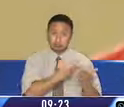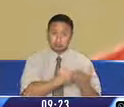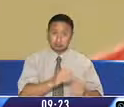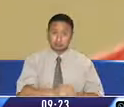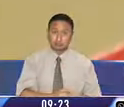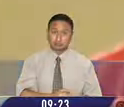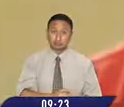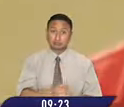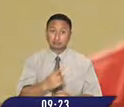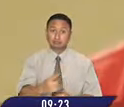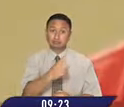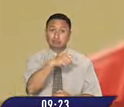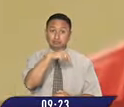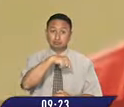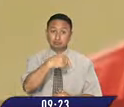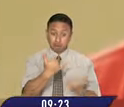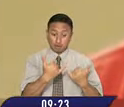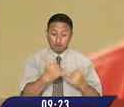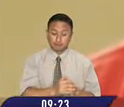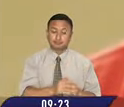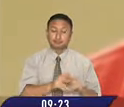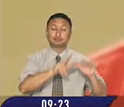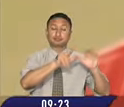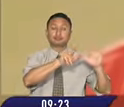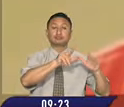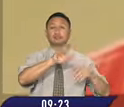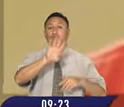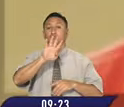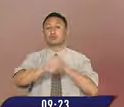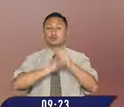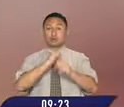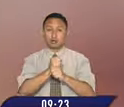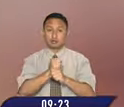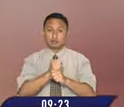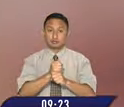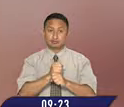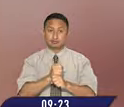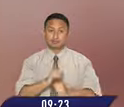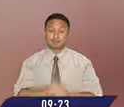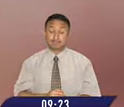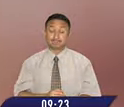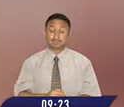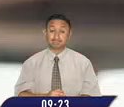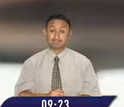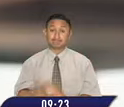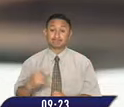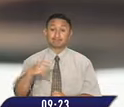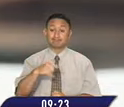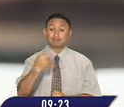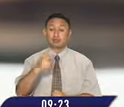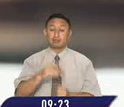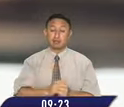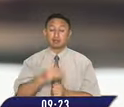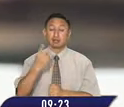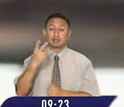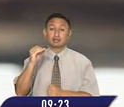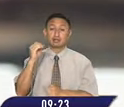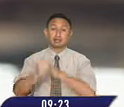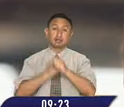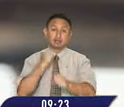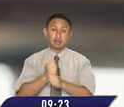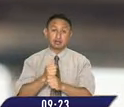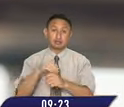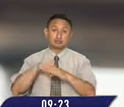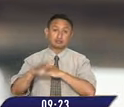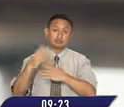Nelson Serrano cumple hoy 84 años de vida. Curiosamente, también cumple 20 años de